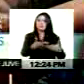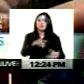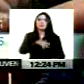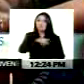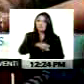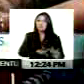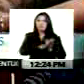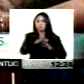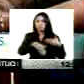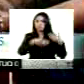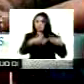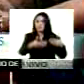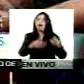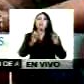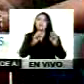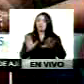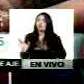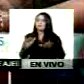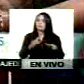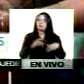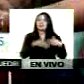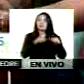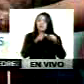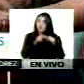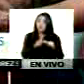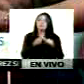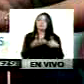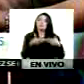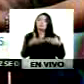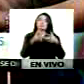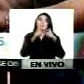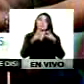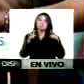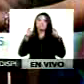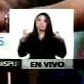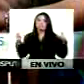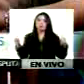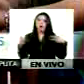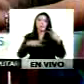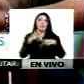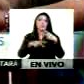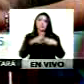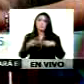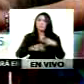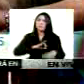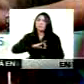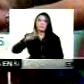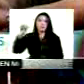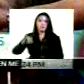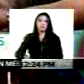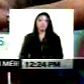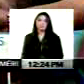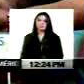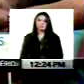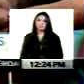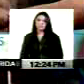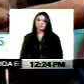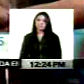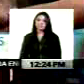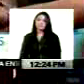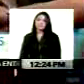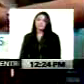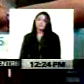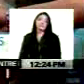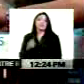donde sea necesario recuperar, y luego de recuperar, mantener y luego además expandir los niveles de producción a su máxima